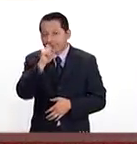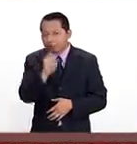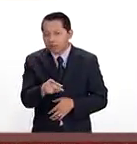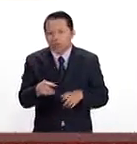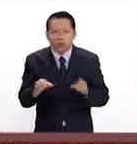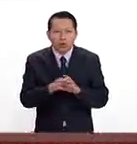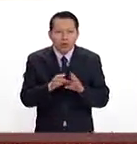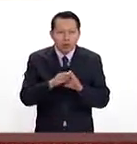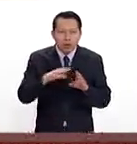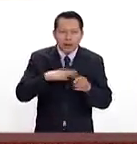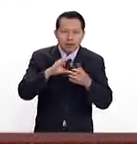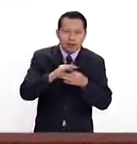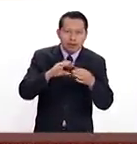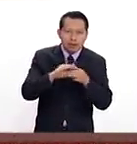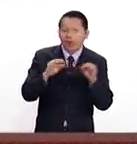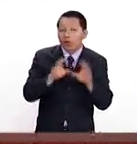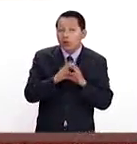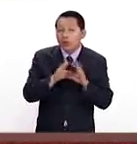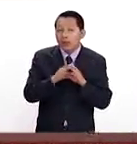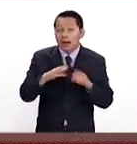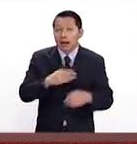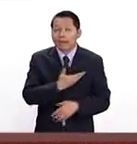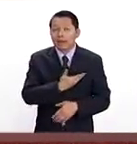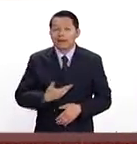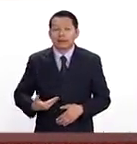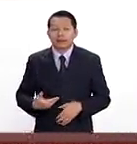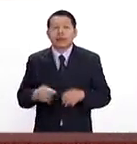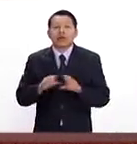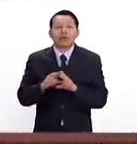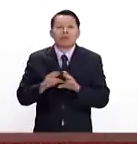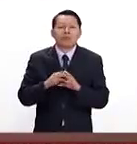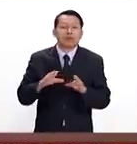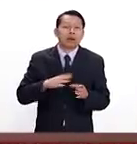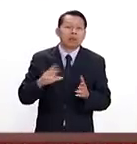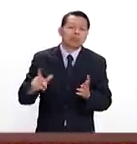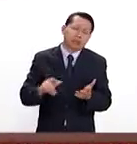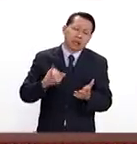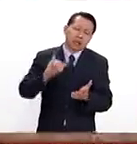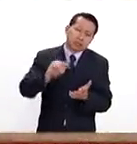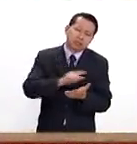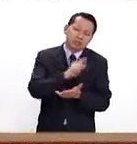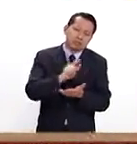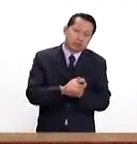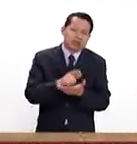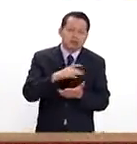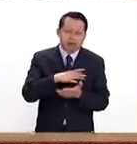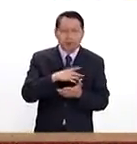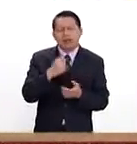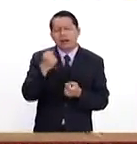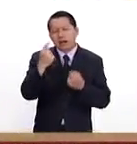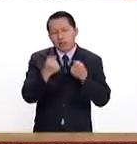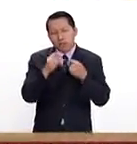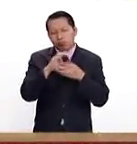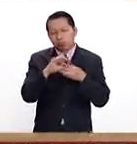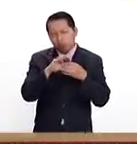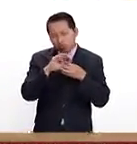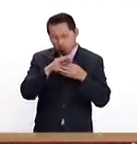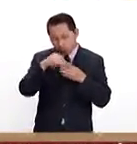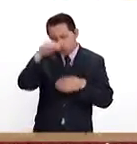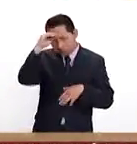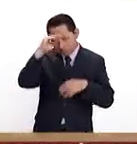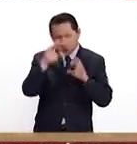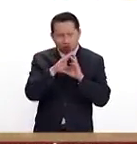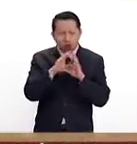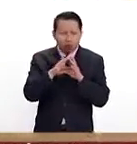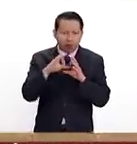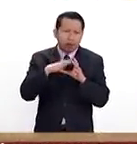se está definiendo como un presidente que es legal, ¿no? Hay cuestionamientos sobre su legitimidad a partir de cómo